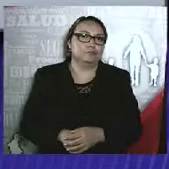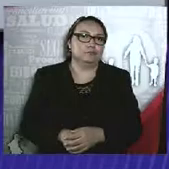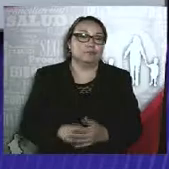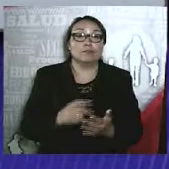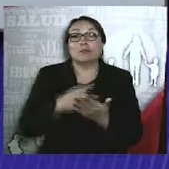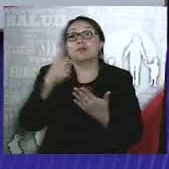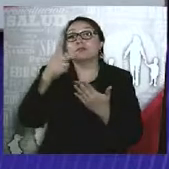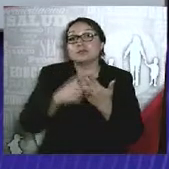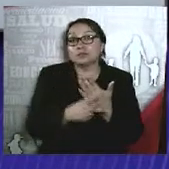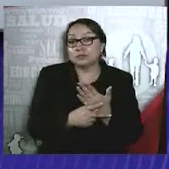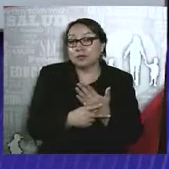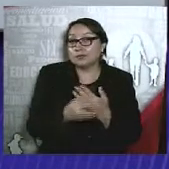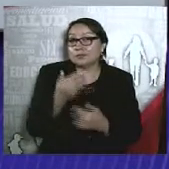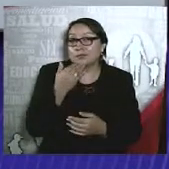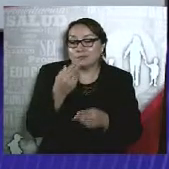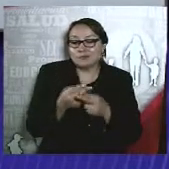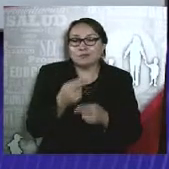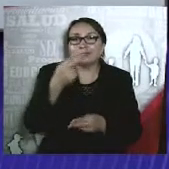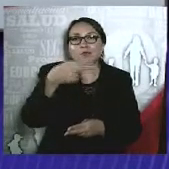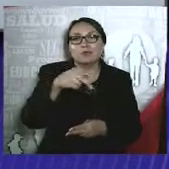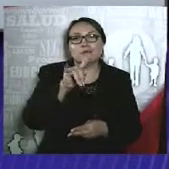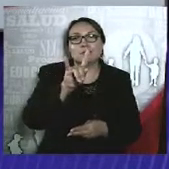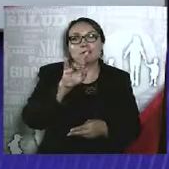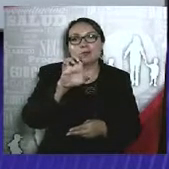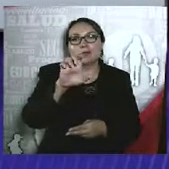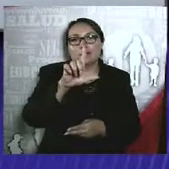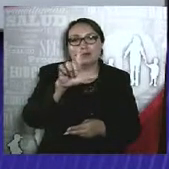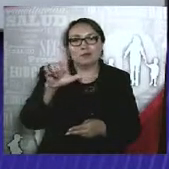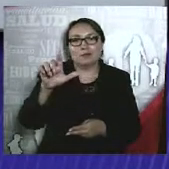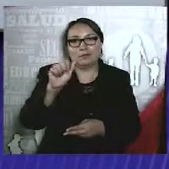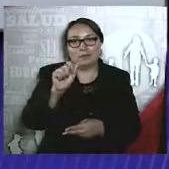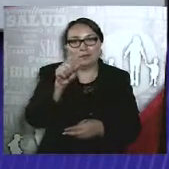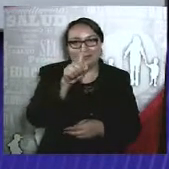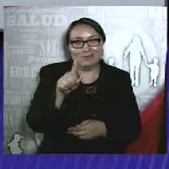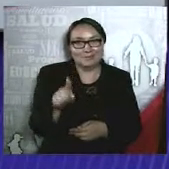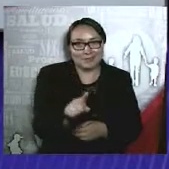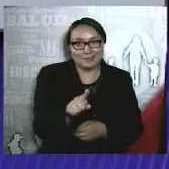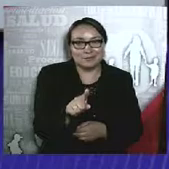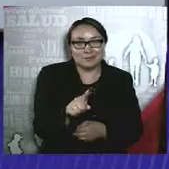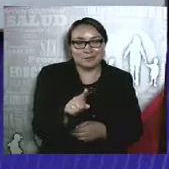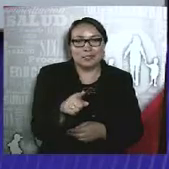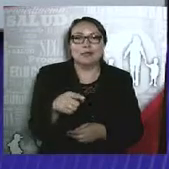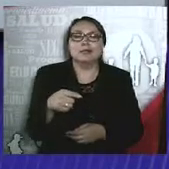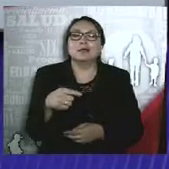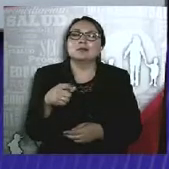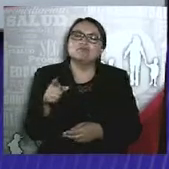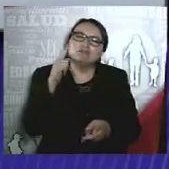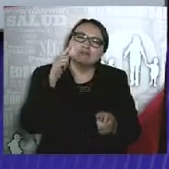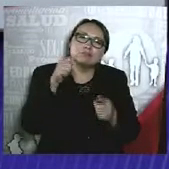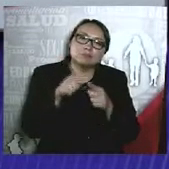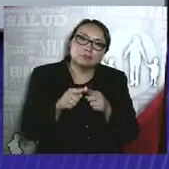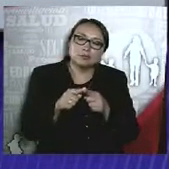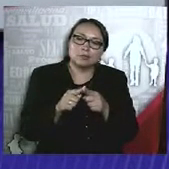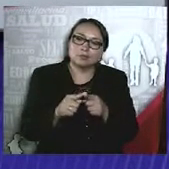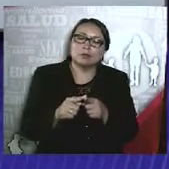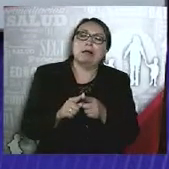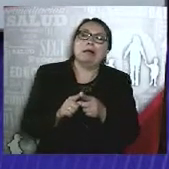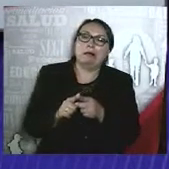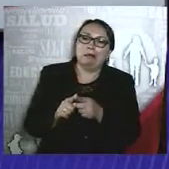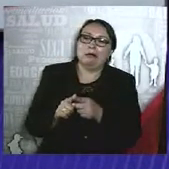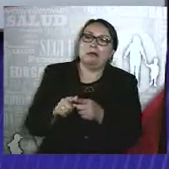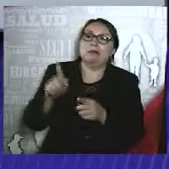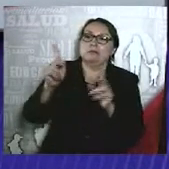proyecto Huellas, lo que busca es la captura biométrica de la población, población participante del proceso de reintegración,